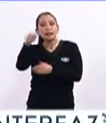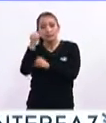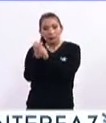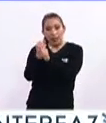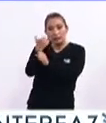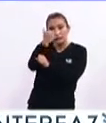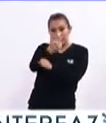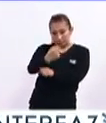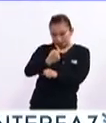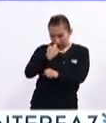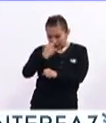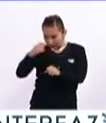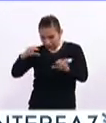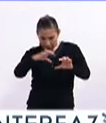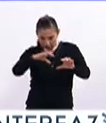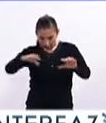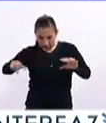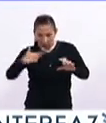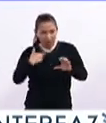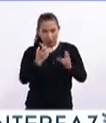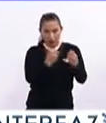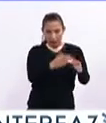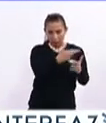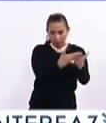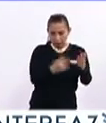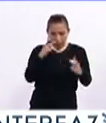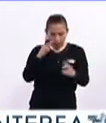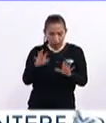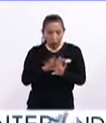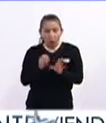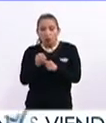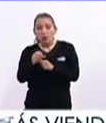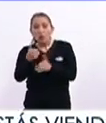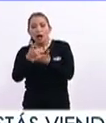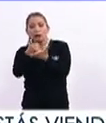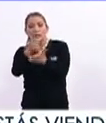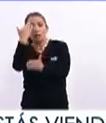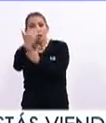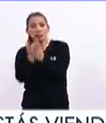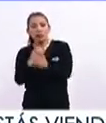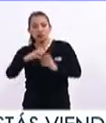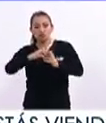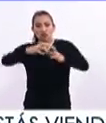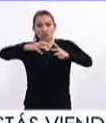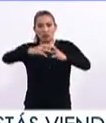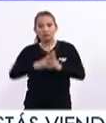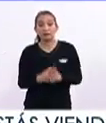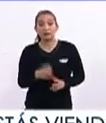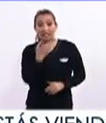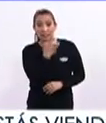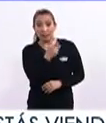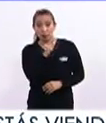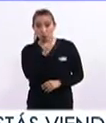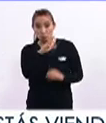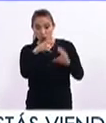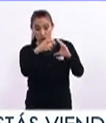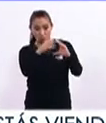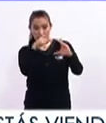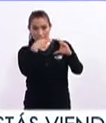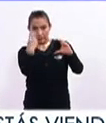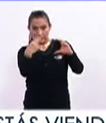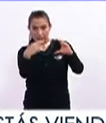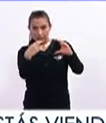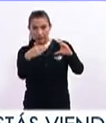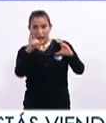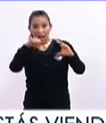estudiar 6 medicamentos que perdieron su patente y observar sus efectos antitumorales. Estos tumores, que se